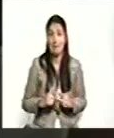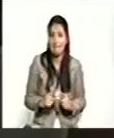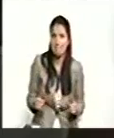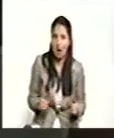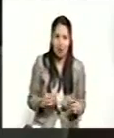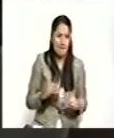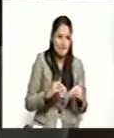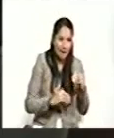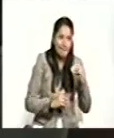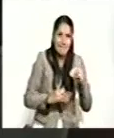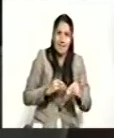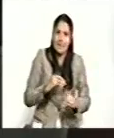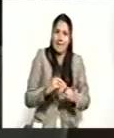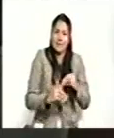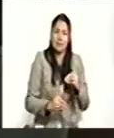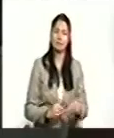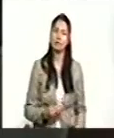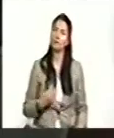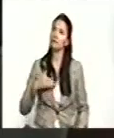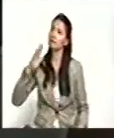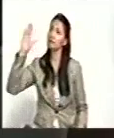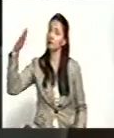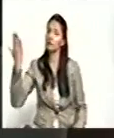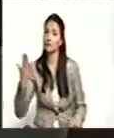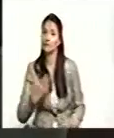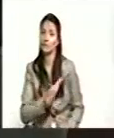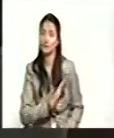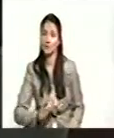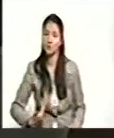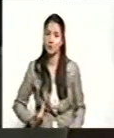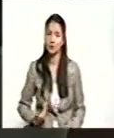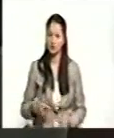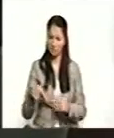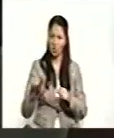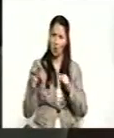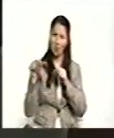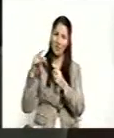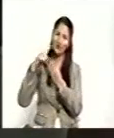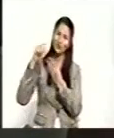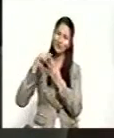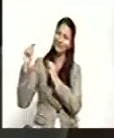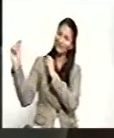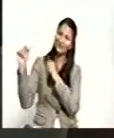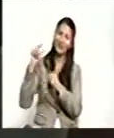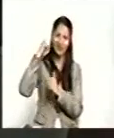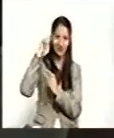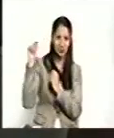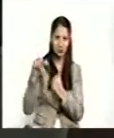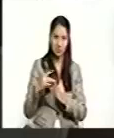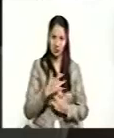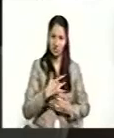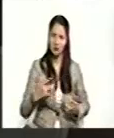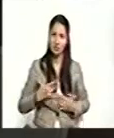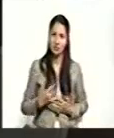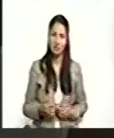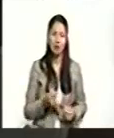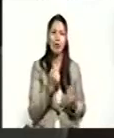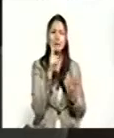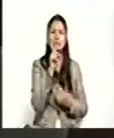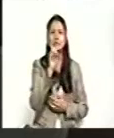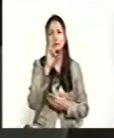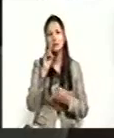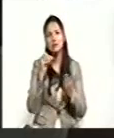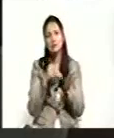semillas Oiga señor presidente en el régimen subsidiado de salud cuando llegamos había